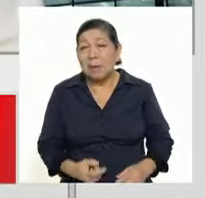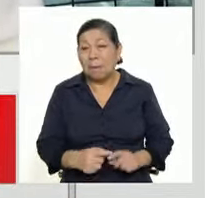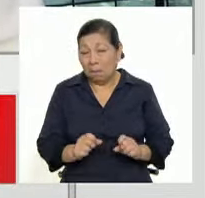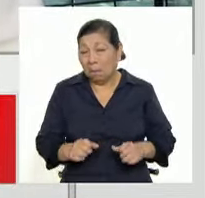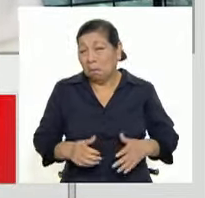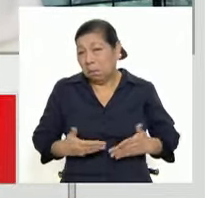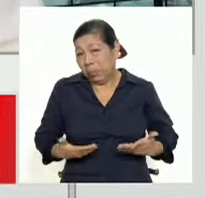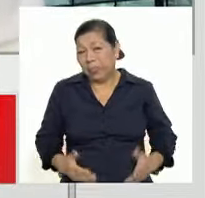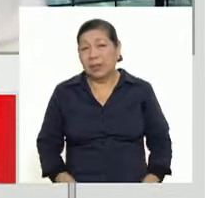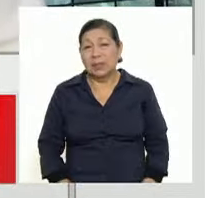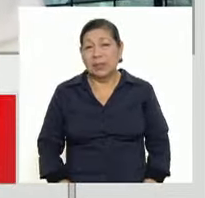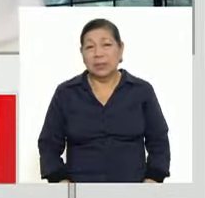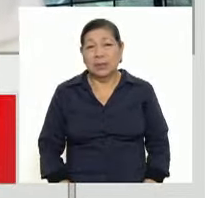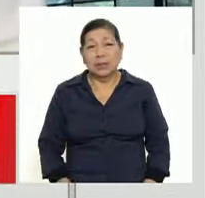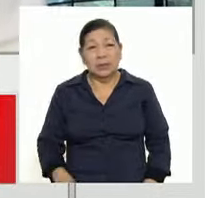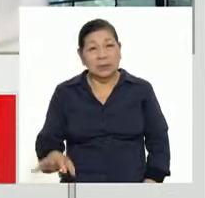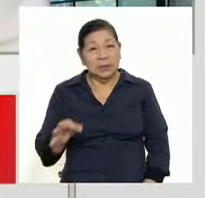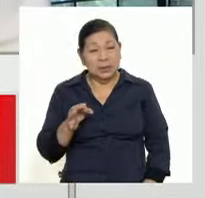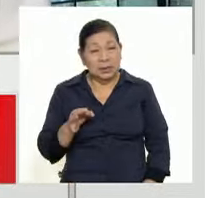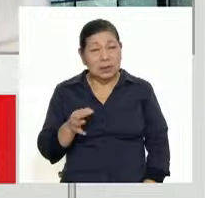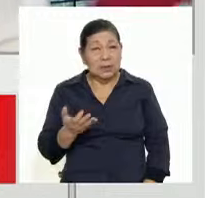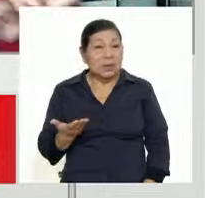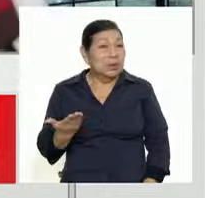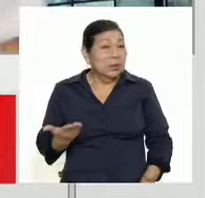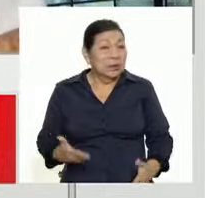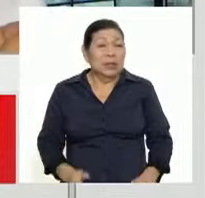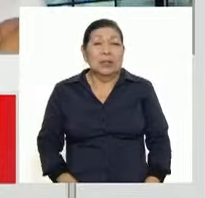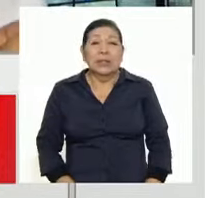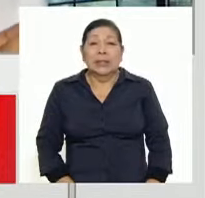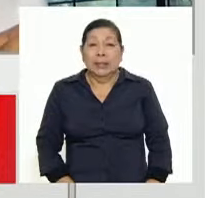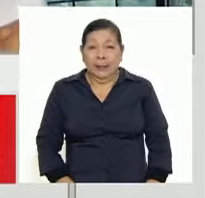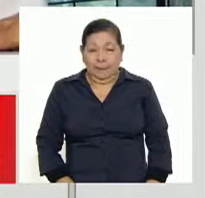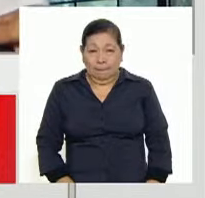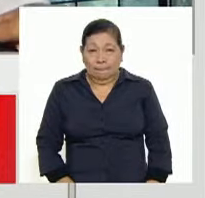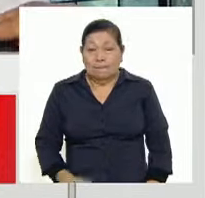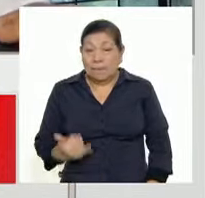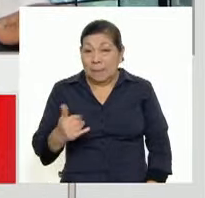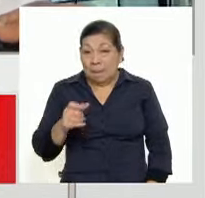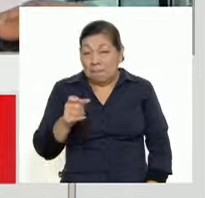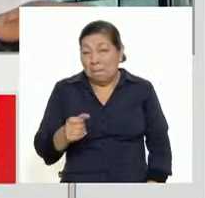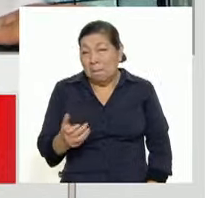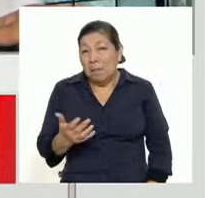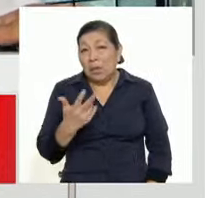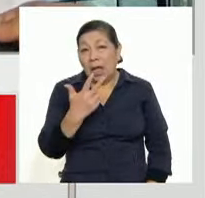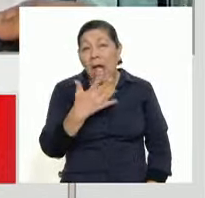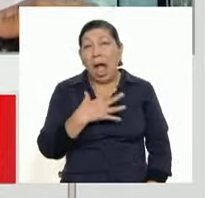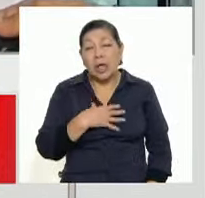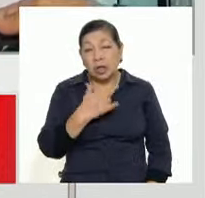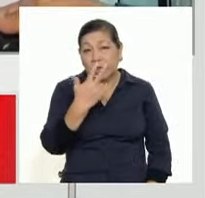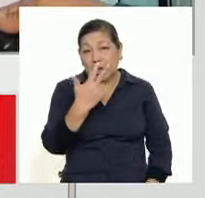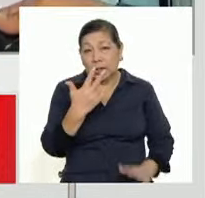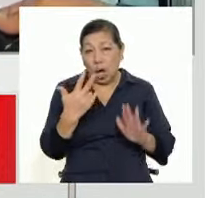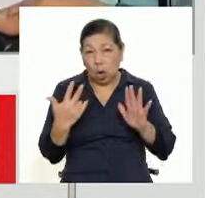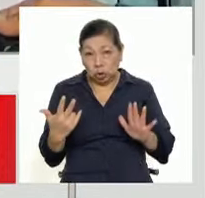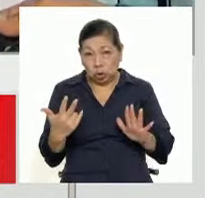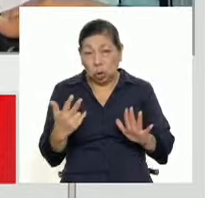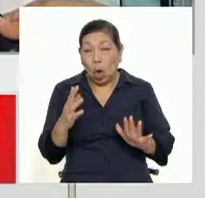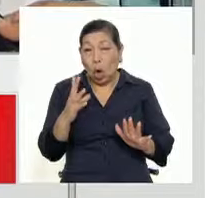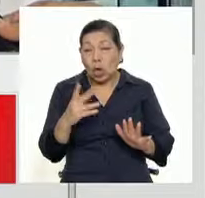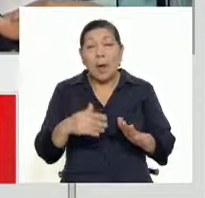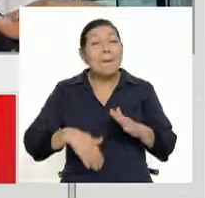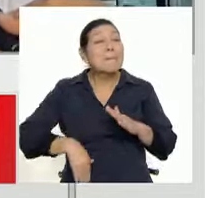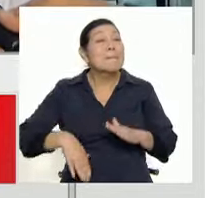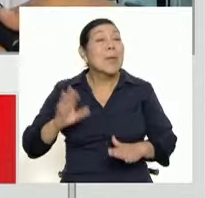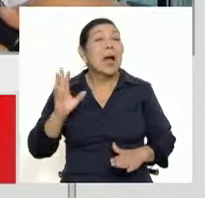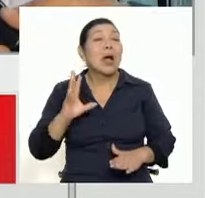poder solicitar una prisión preventiva en todo caso? Mire, esta persona tiene 38 años de edad y los robos